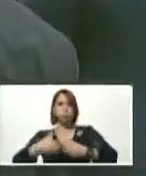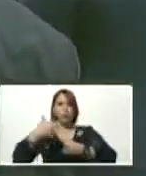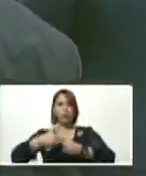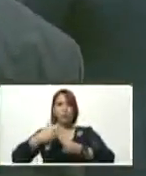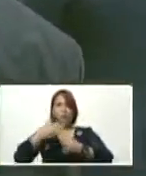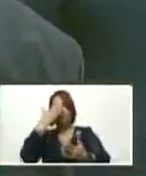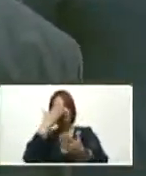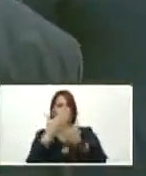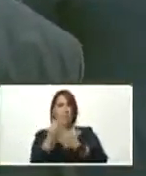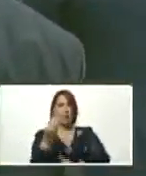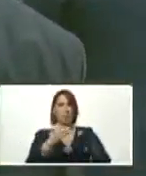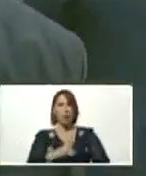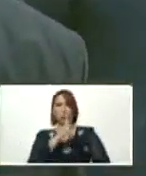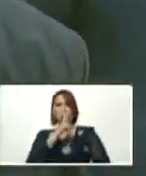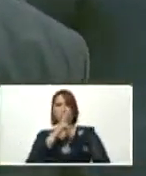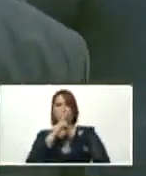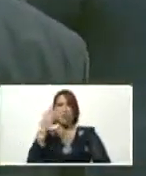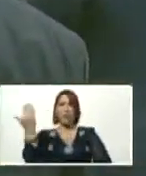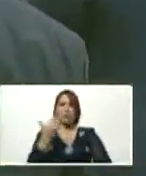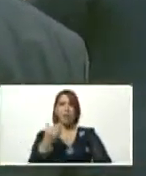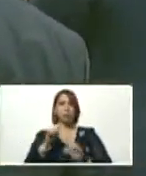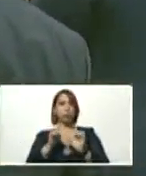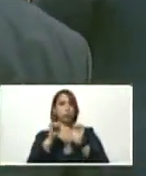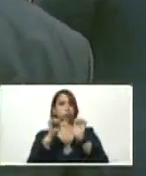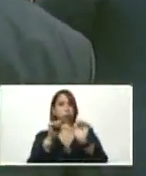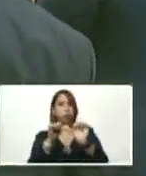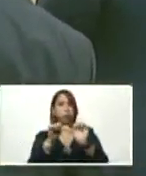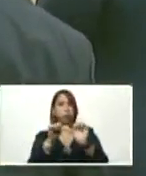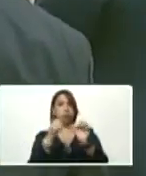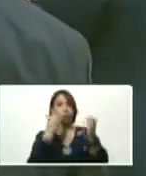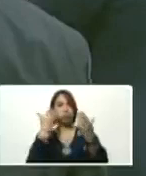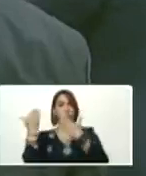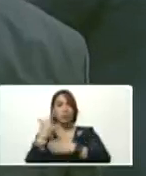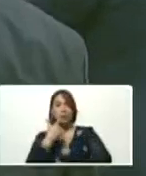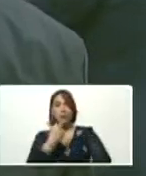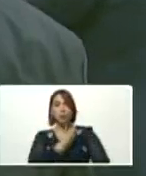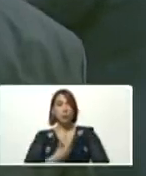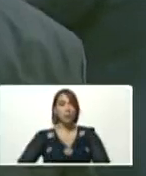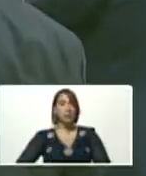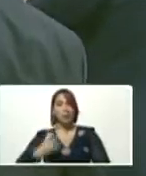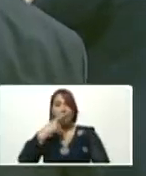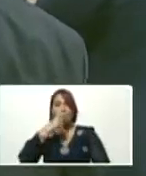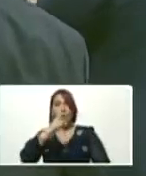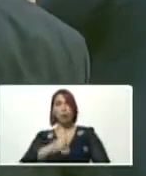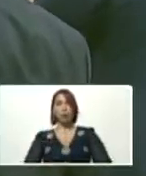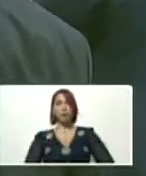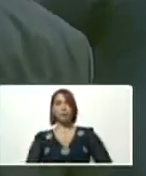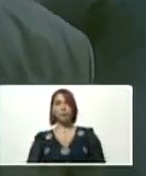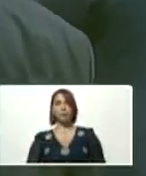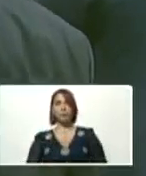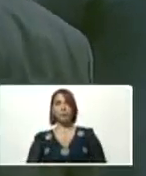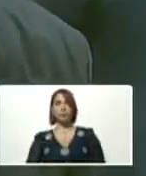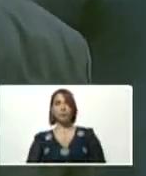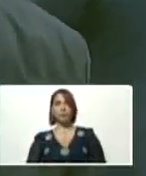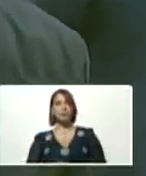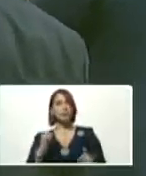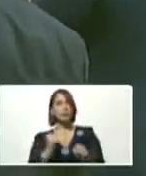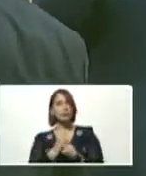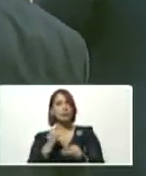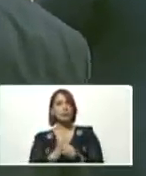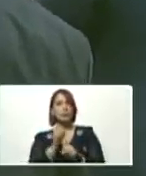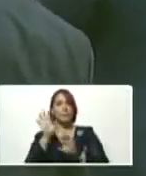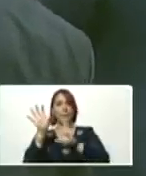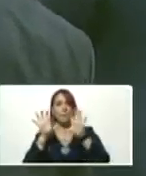frente a las más terribles sanciones. Nos mantendremos unidos, ha dicho el presidente de la República, Nicolás Maduro, en lo que será entonces el trabajo de los